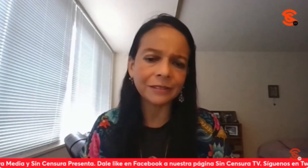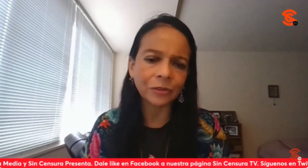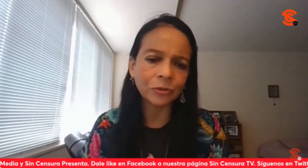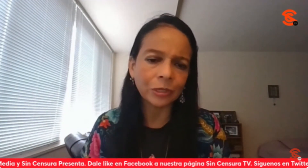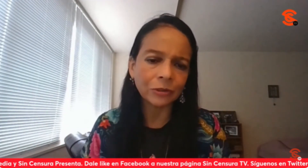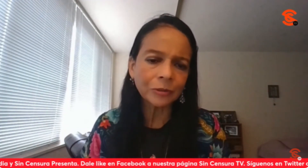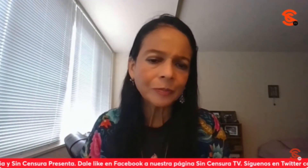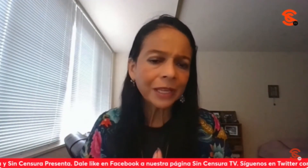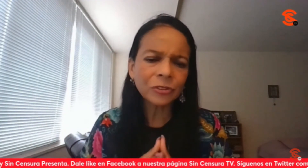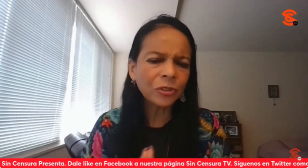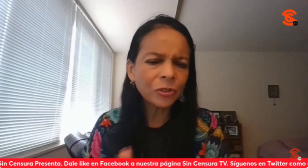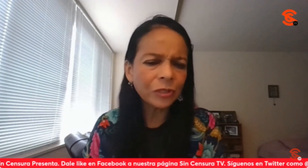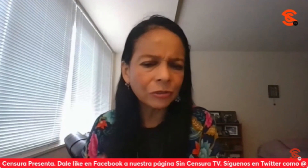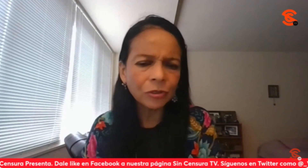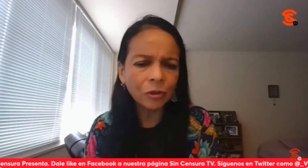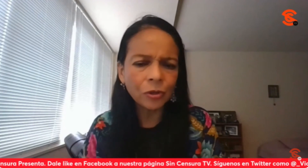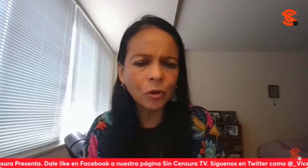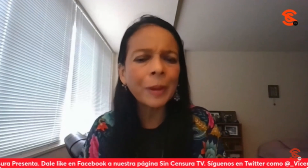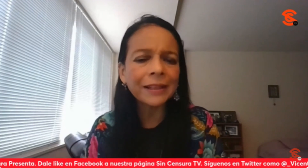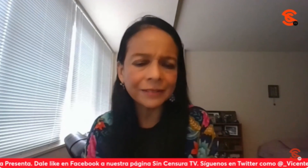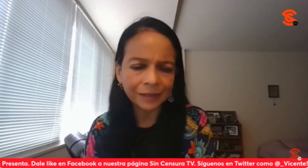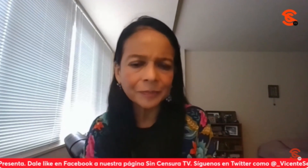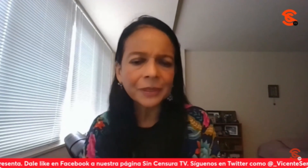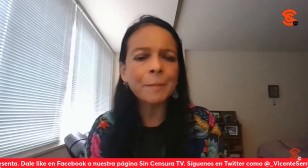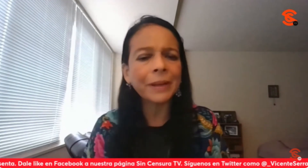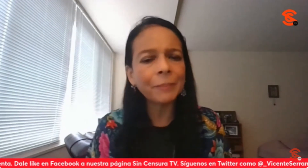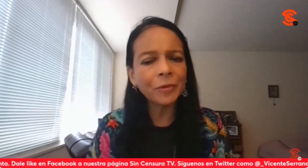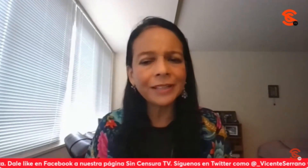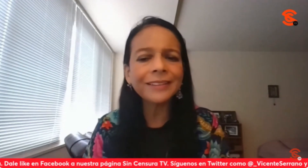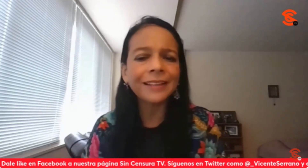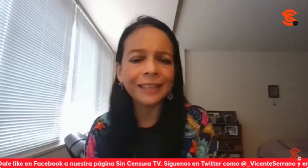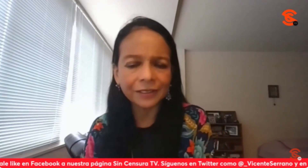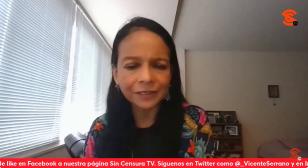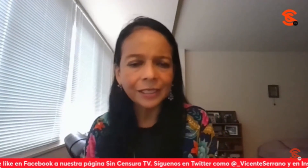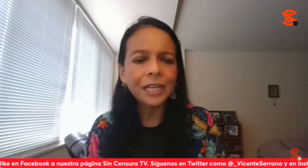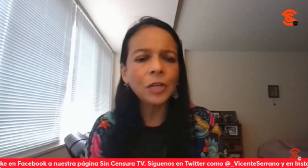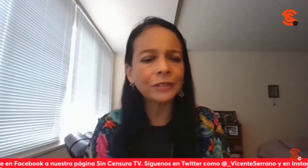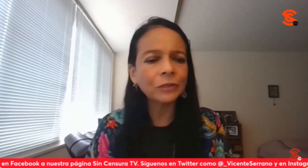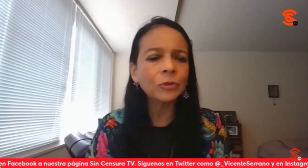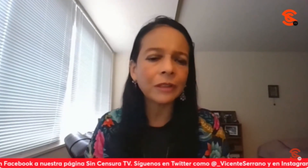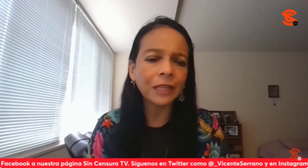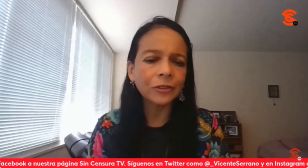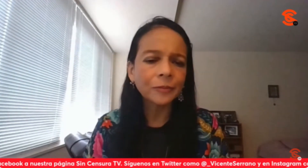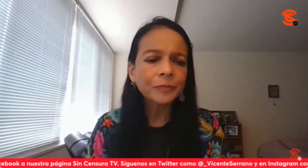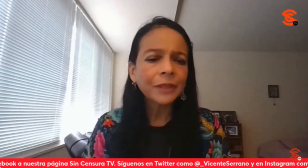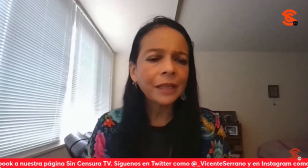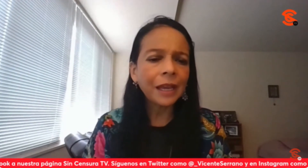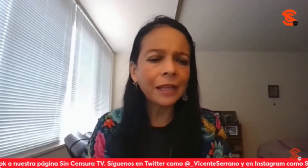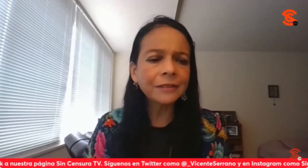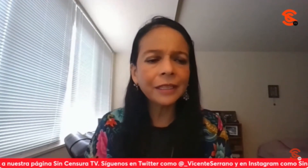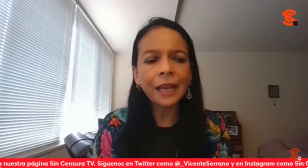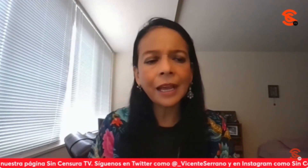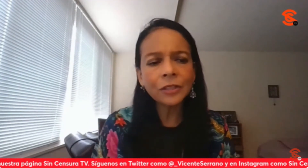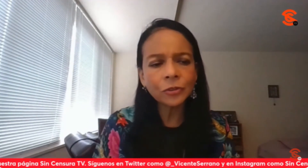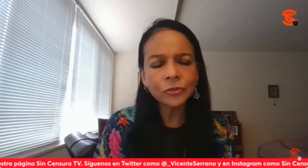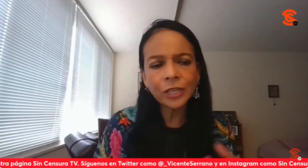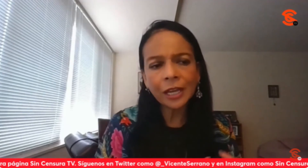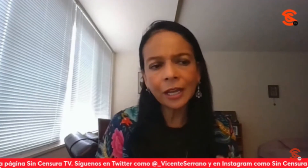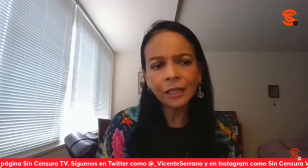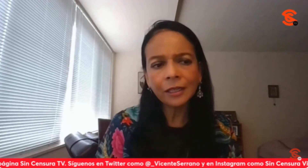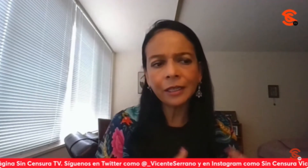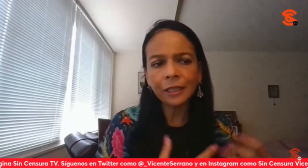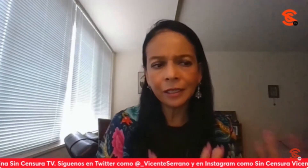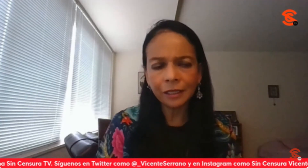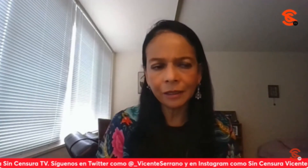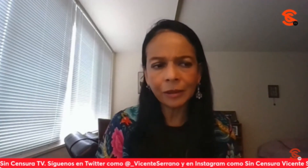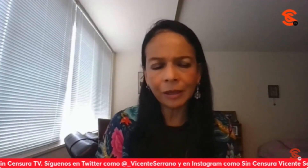en Estados Unidos. Esto no basta para poder entender lo que está sucediendo. Hace años,